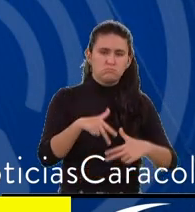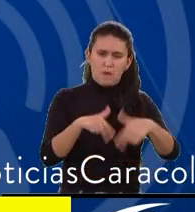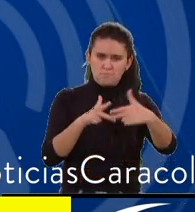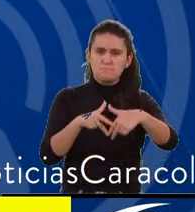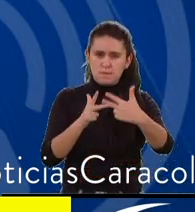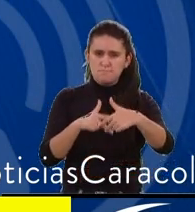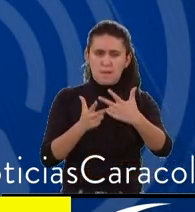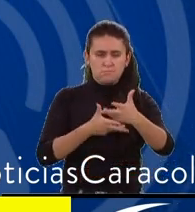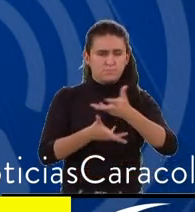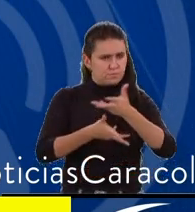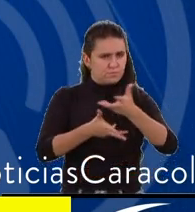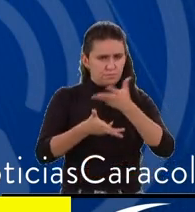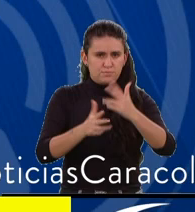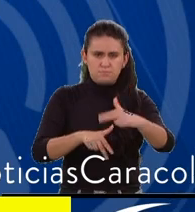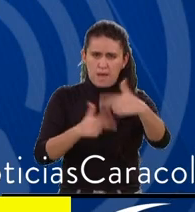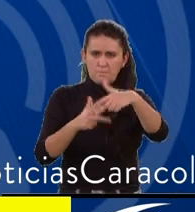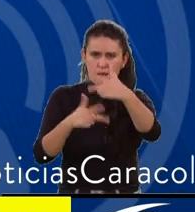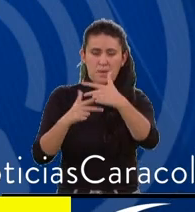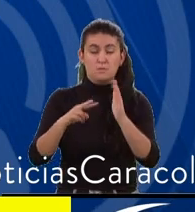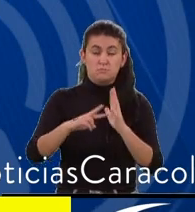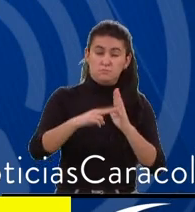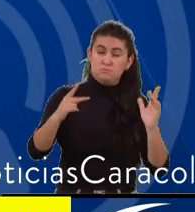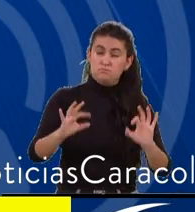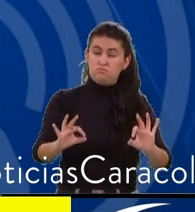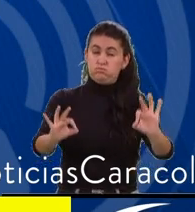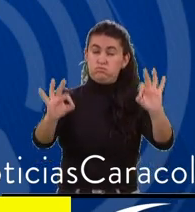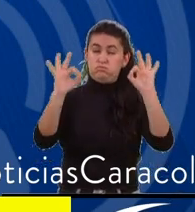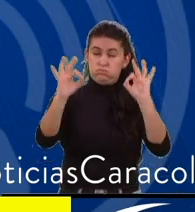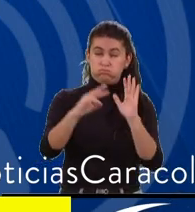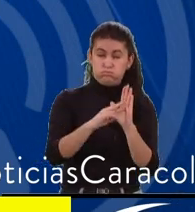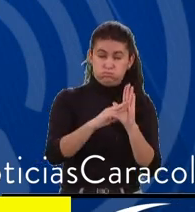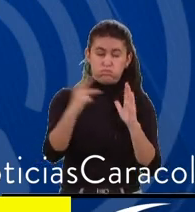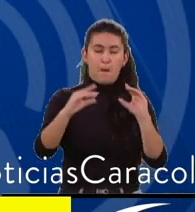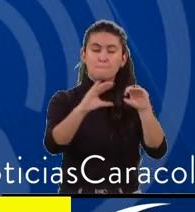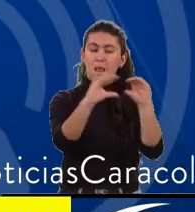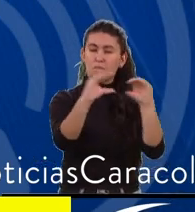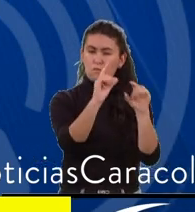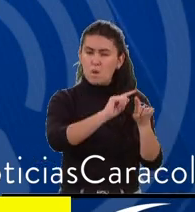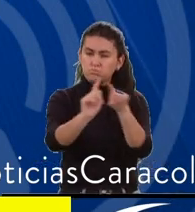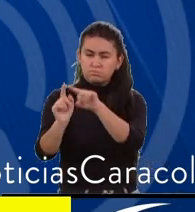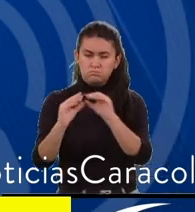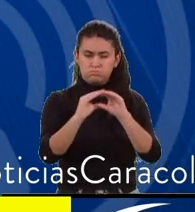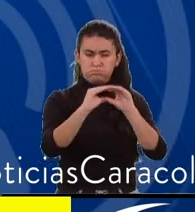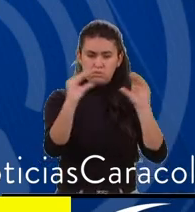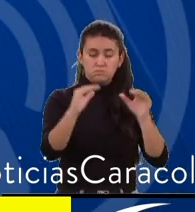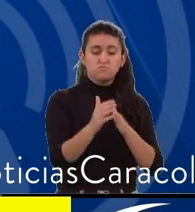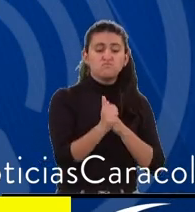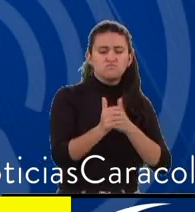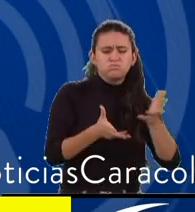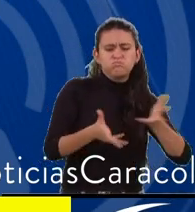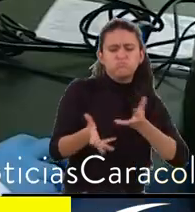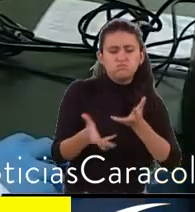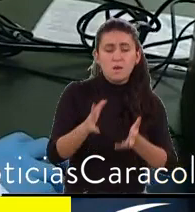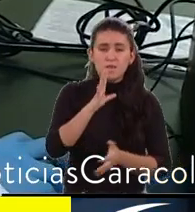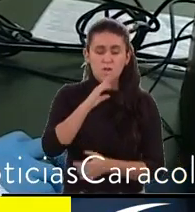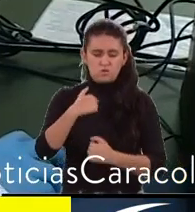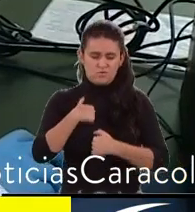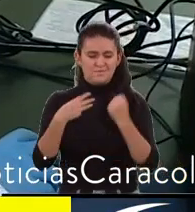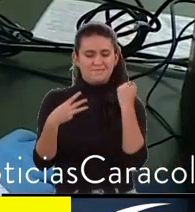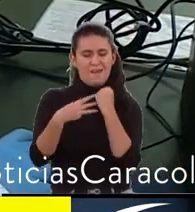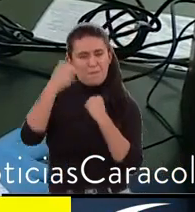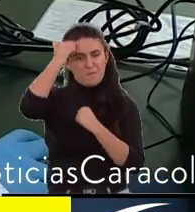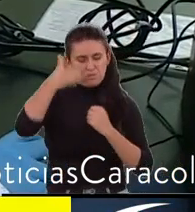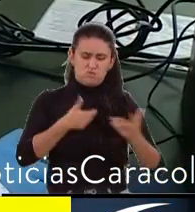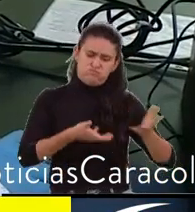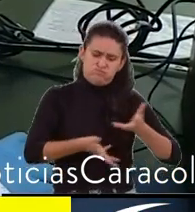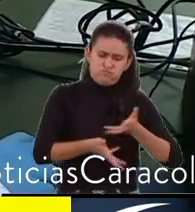desarrollarán por medio de alta mediación tecnológica con la utilización de plataformas guiado por los instructores del sena los cursantes